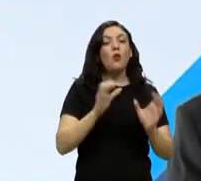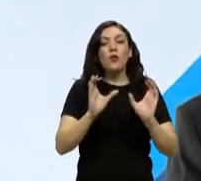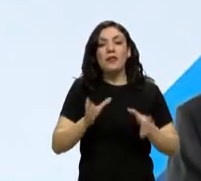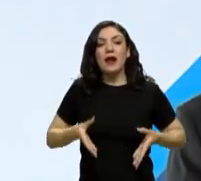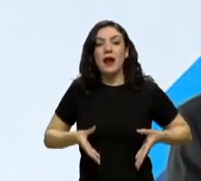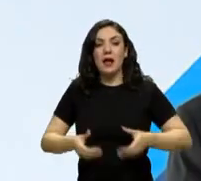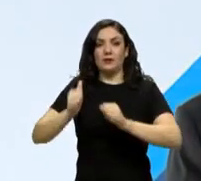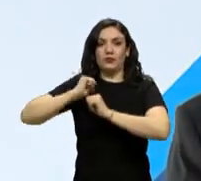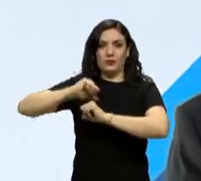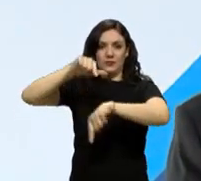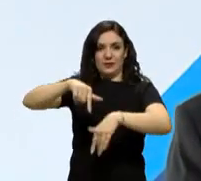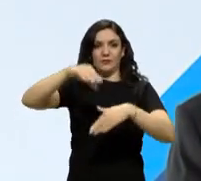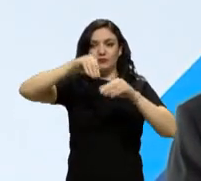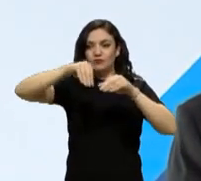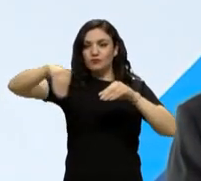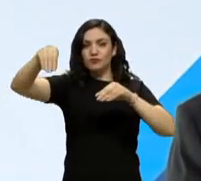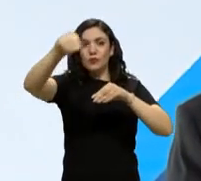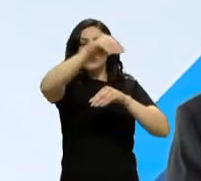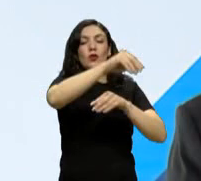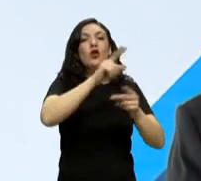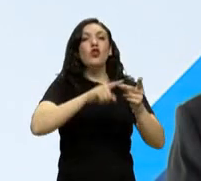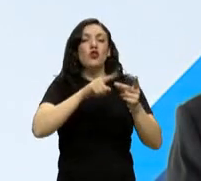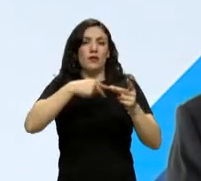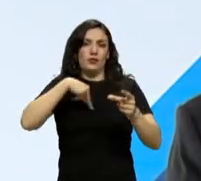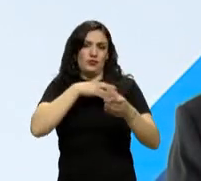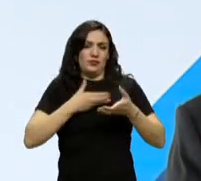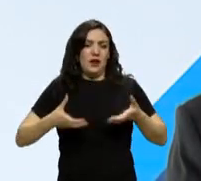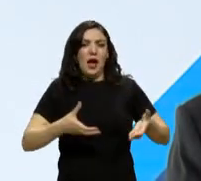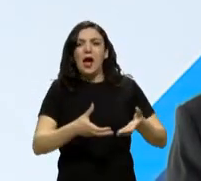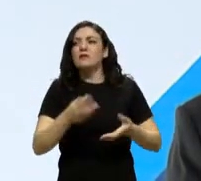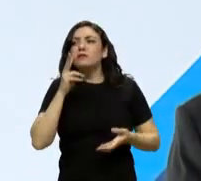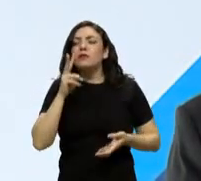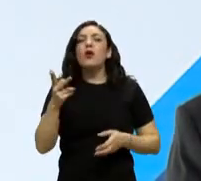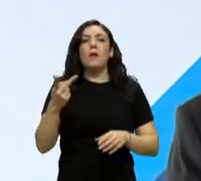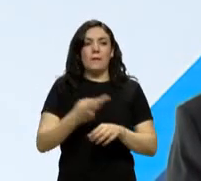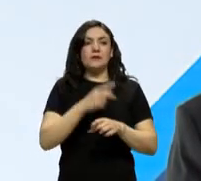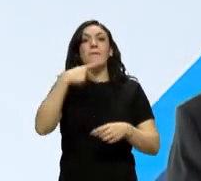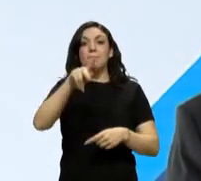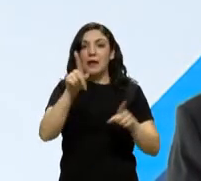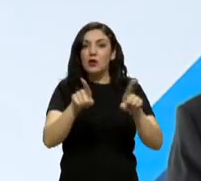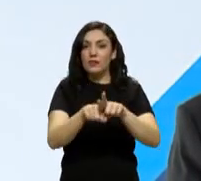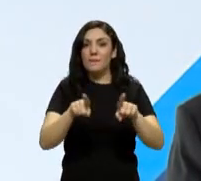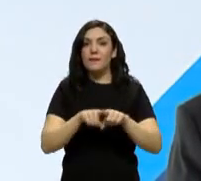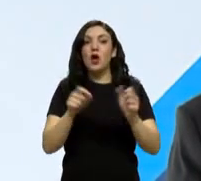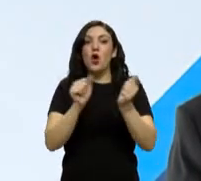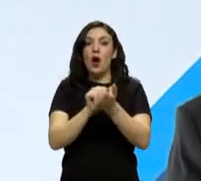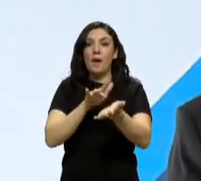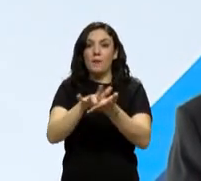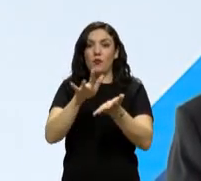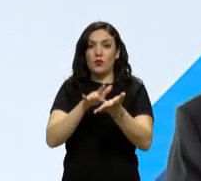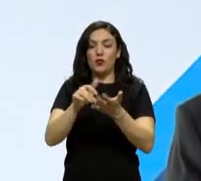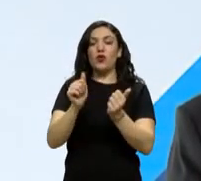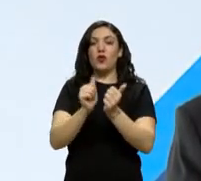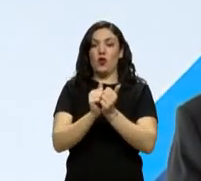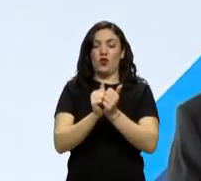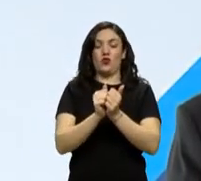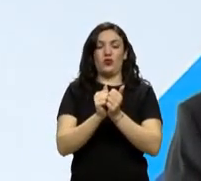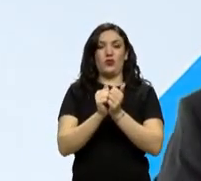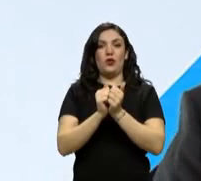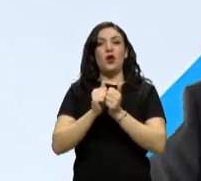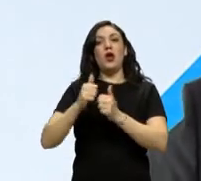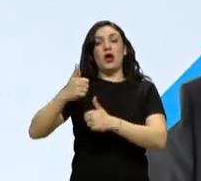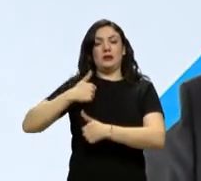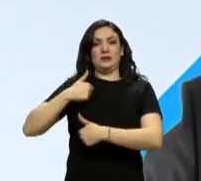estructura de estas aduanas para que estemos más seguros en nuestras carreteras estatales pero también con el apoyo de la guardia nacional con el